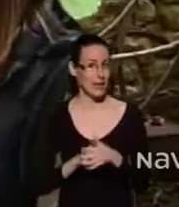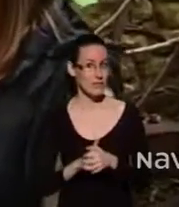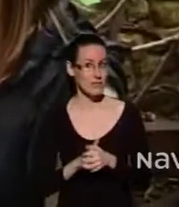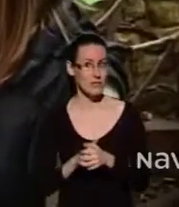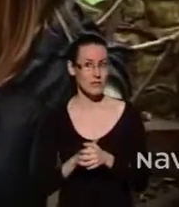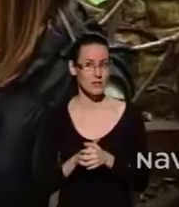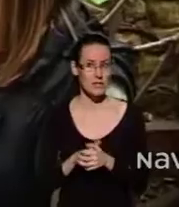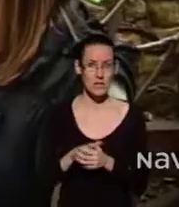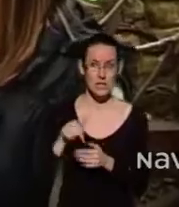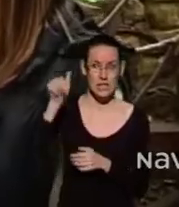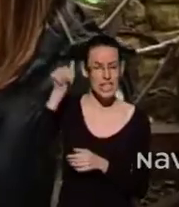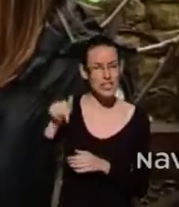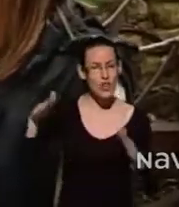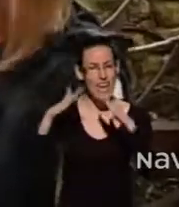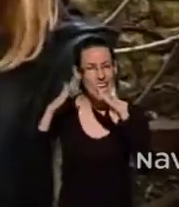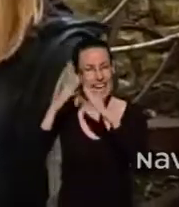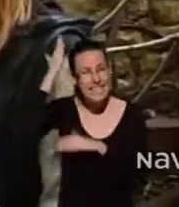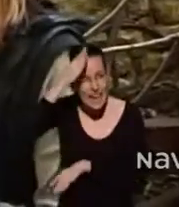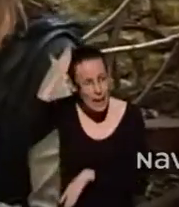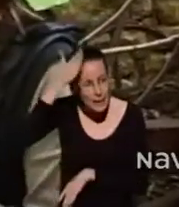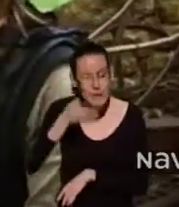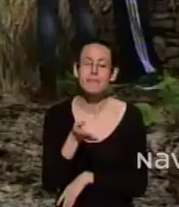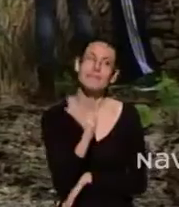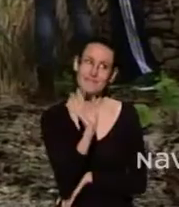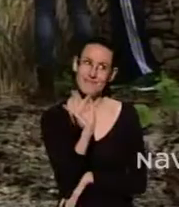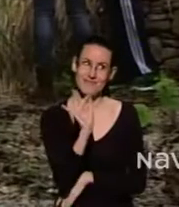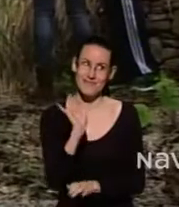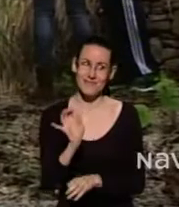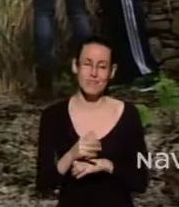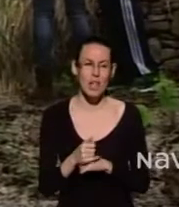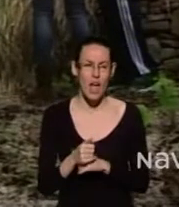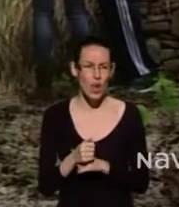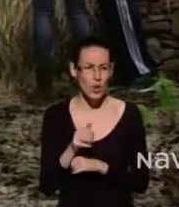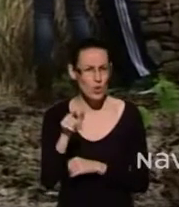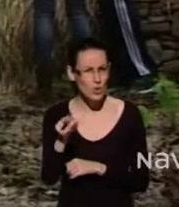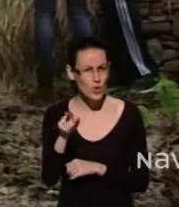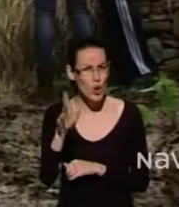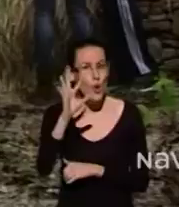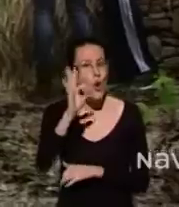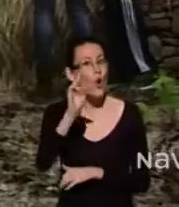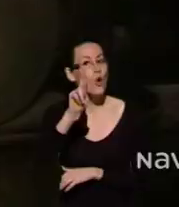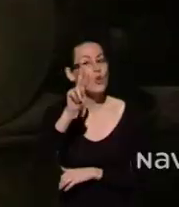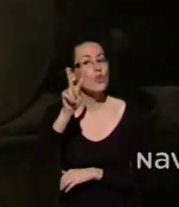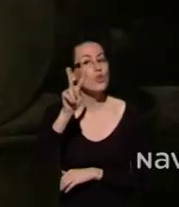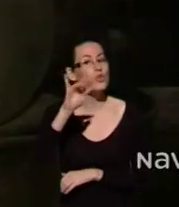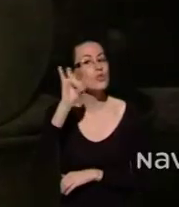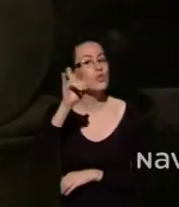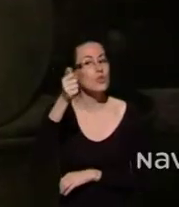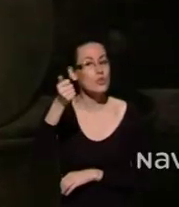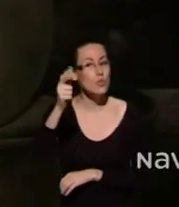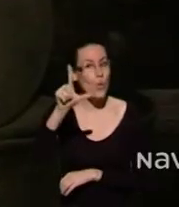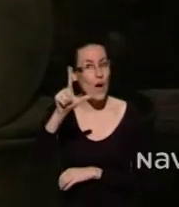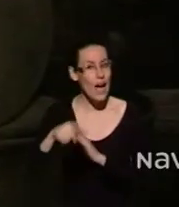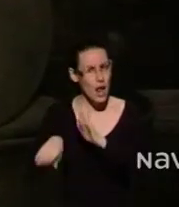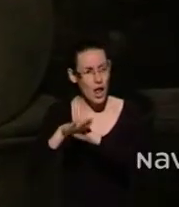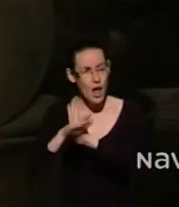de Navarro? Sí, exactamente. ¿Y tenéis uno de los pocos trujales que se conservan en Navarra? Sí, aquí mismo en Aibar hay dos, y este es uno de los